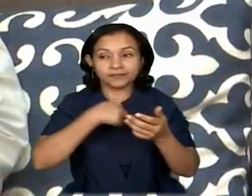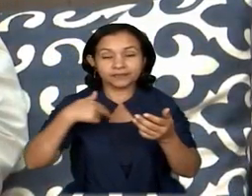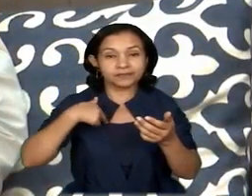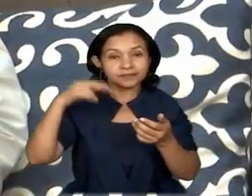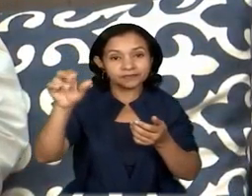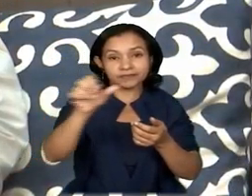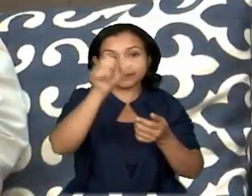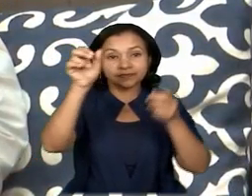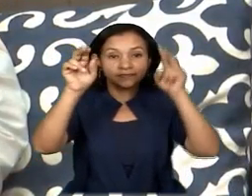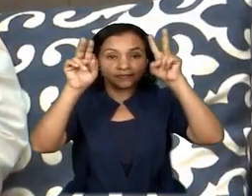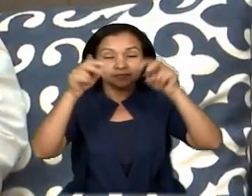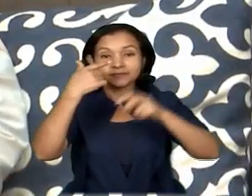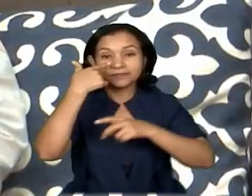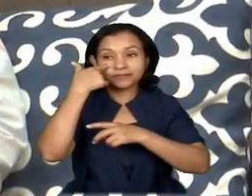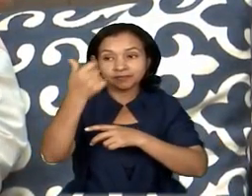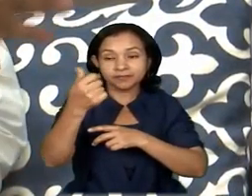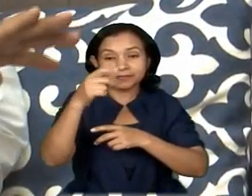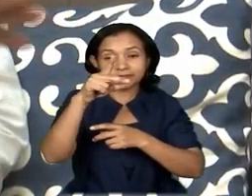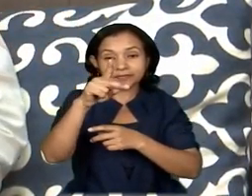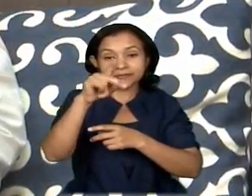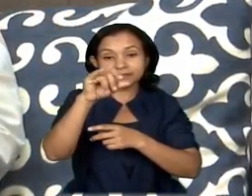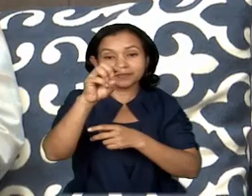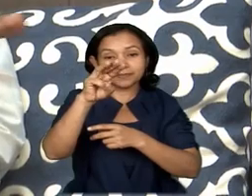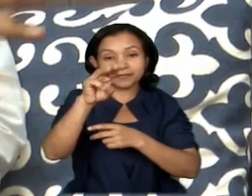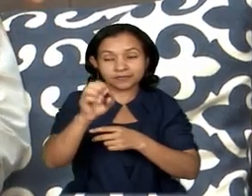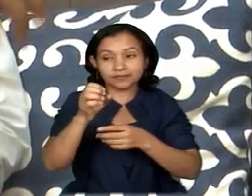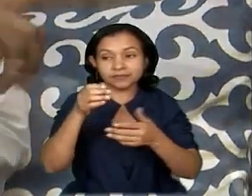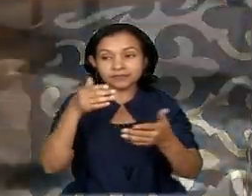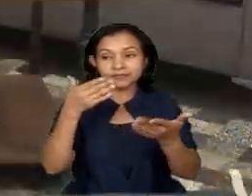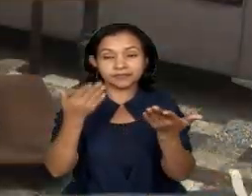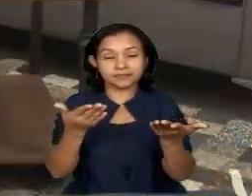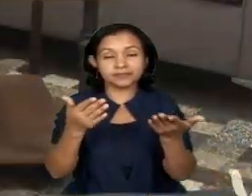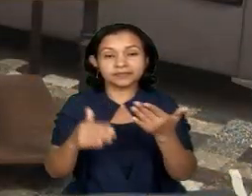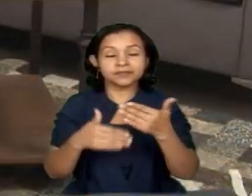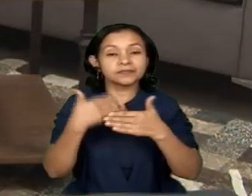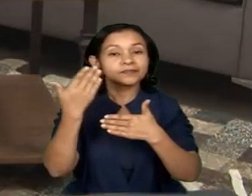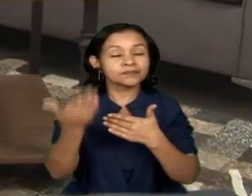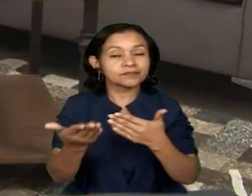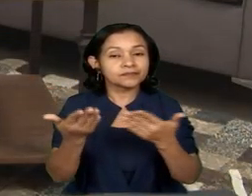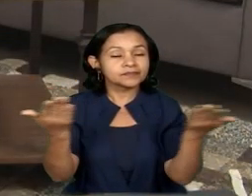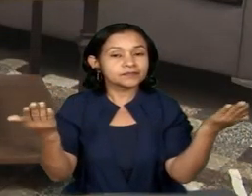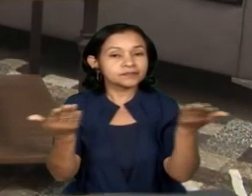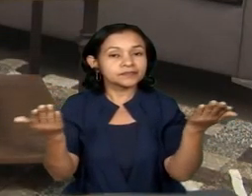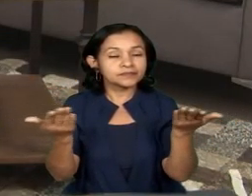aspectos que también han sido reconocidos, el PINE, pero quisiera que lo dejáramos más para adelante. Por ahora...